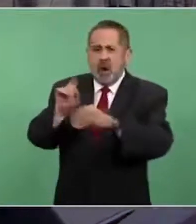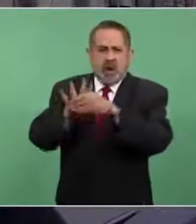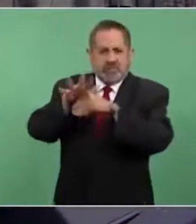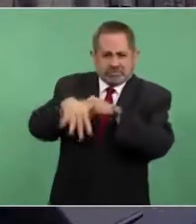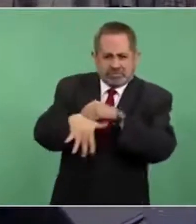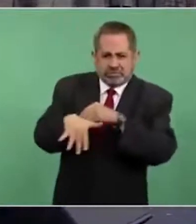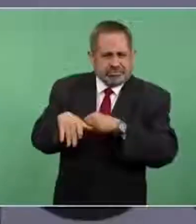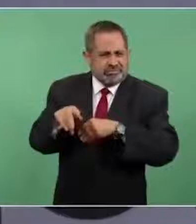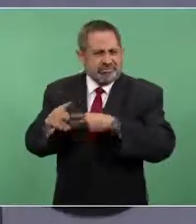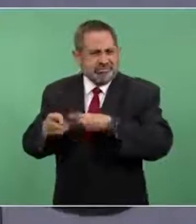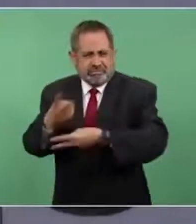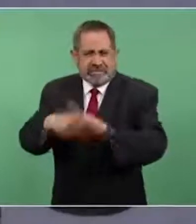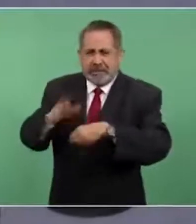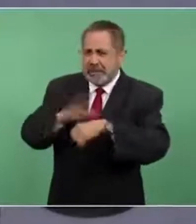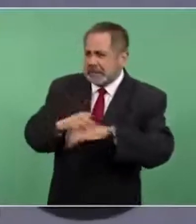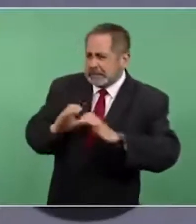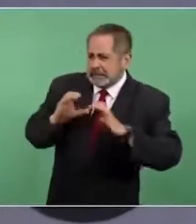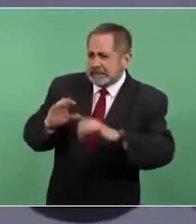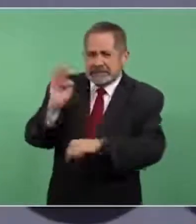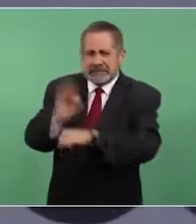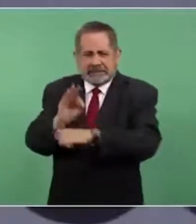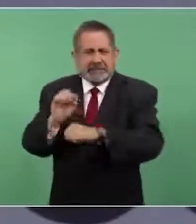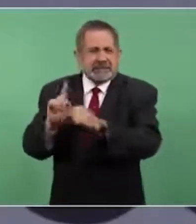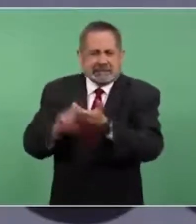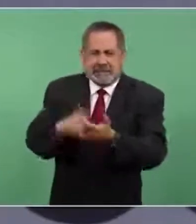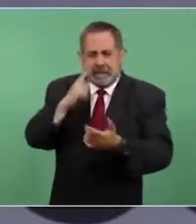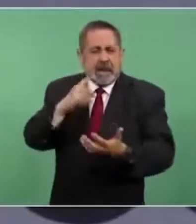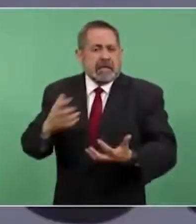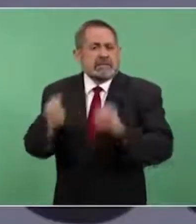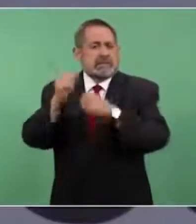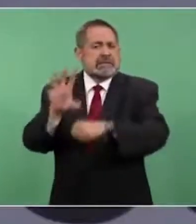industria eléctrica nacional y otras